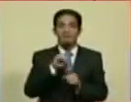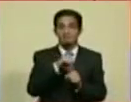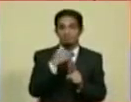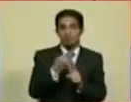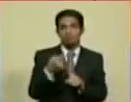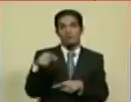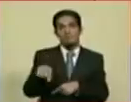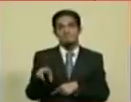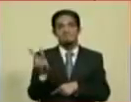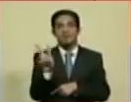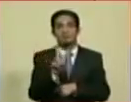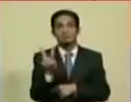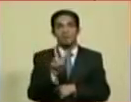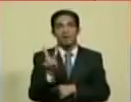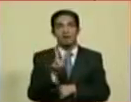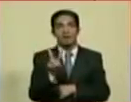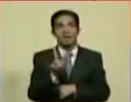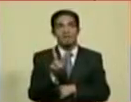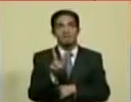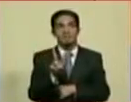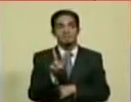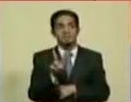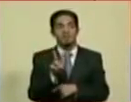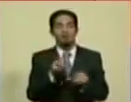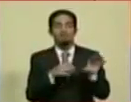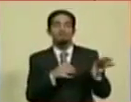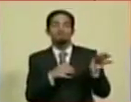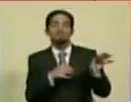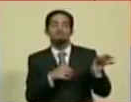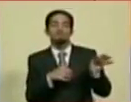venezolana provechos personales.